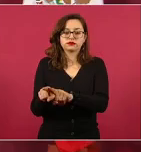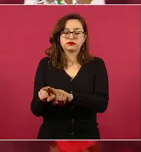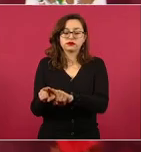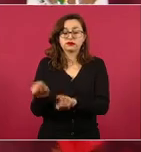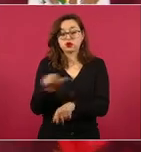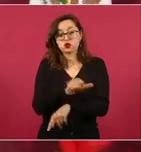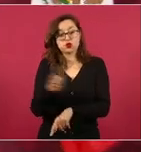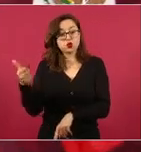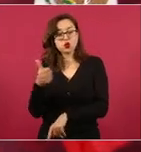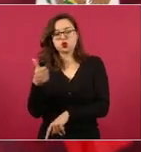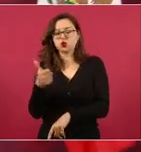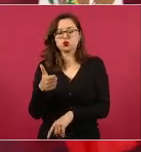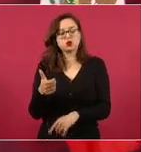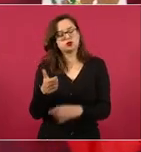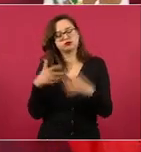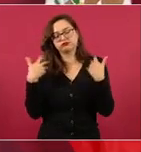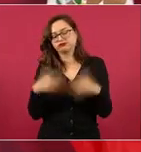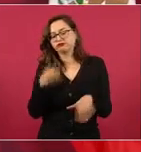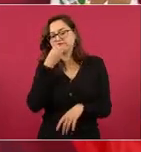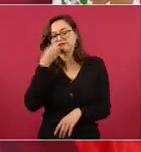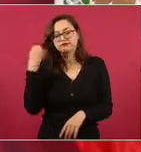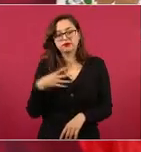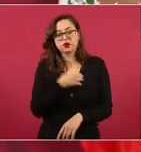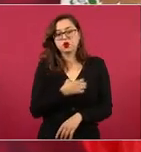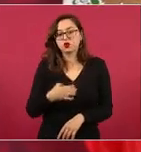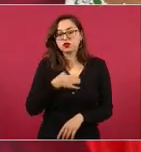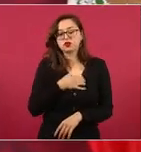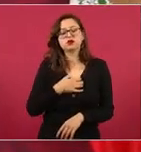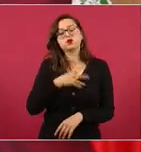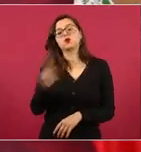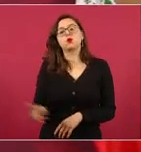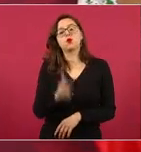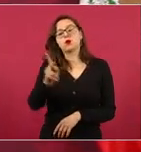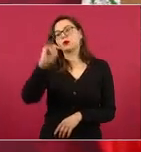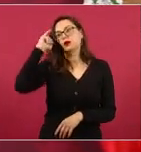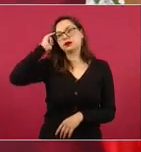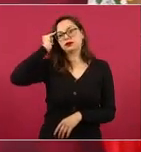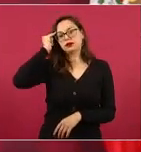tiene contento, de los pueblos yaquis.